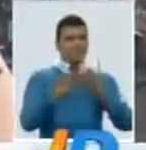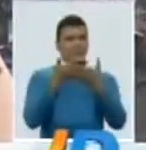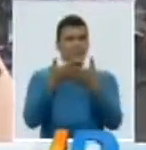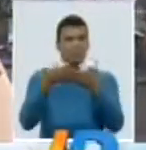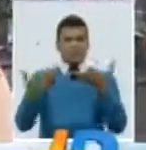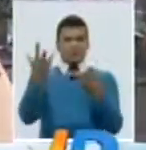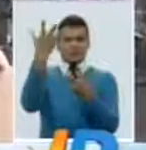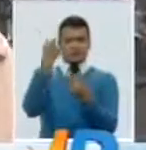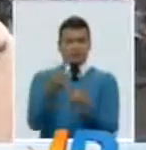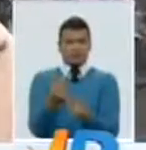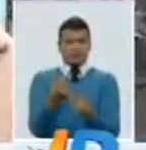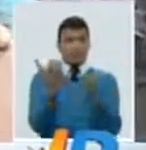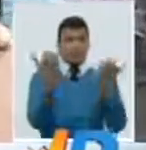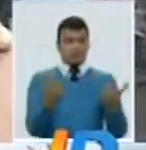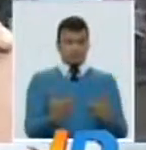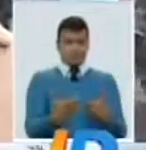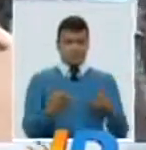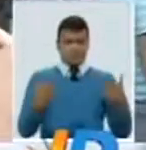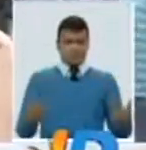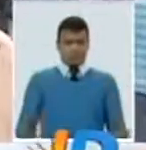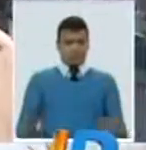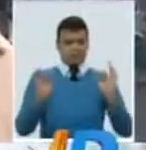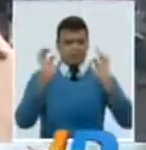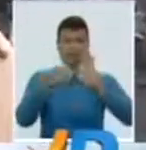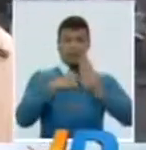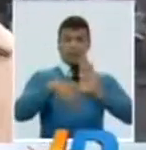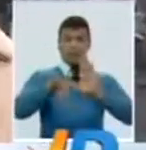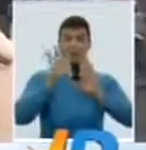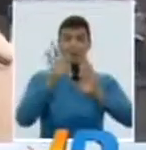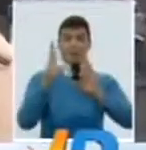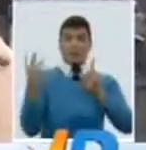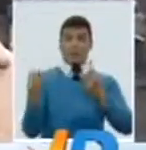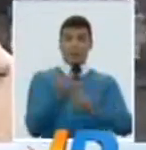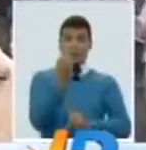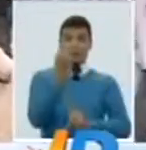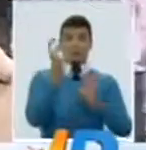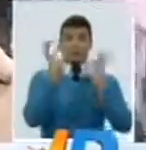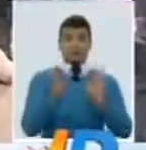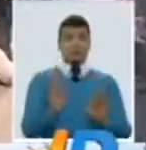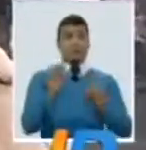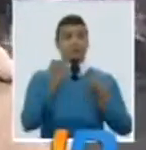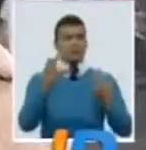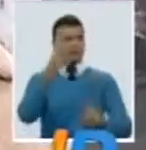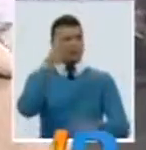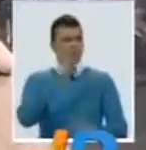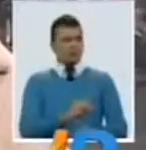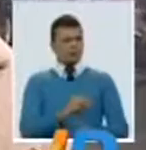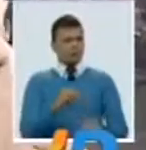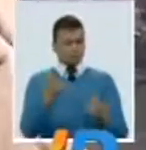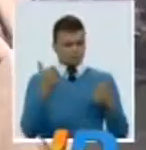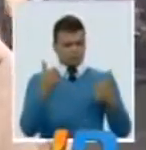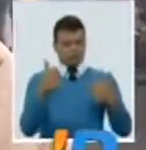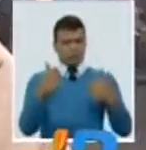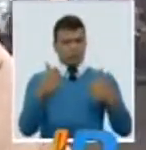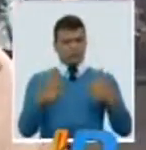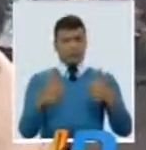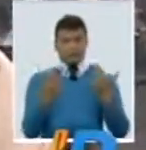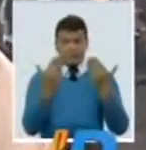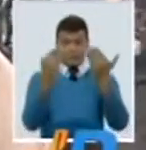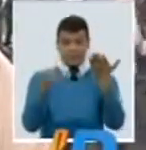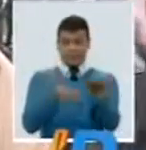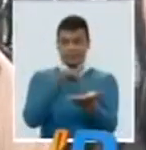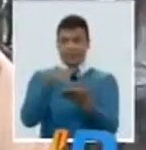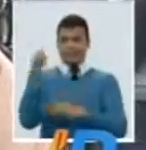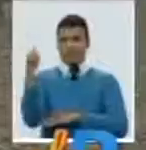productos artesanales que hay son de alta calidad. Hay productos muy bonitos, muy buenos, vale la pena venir a